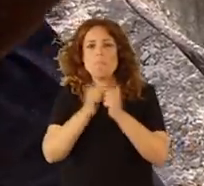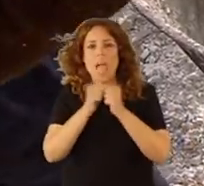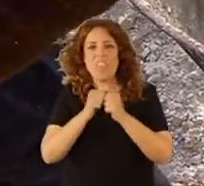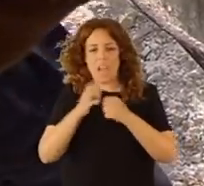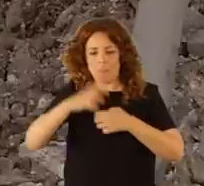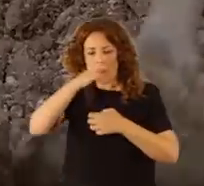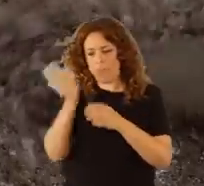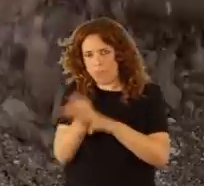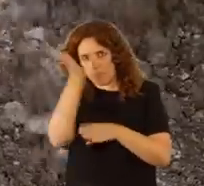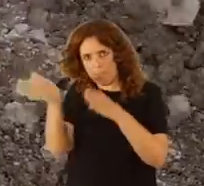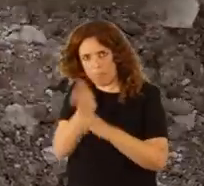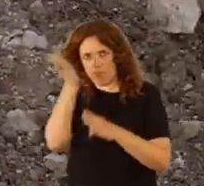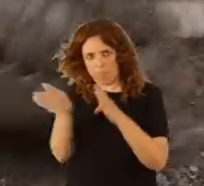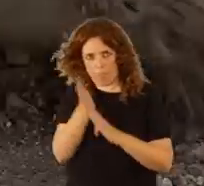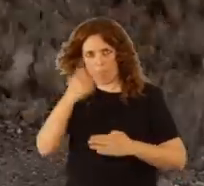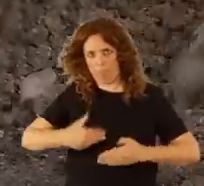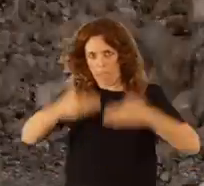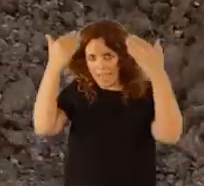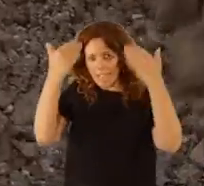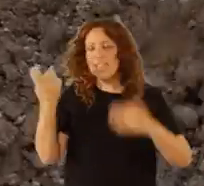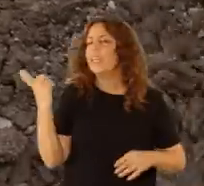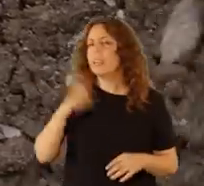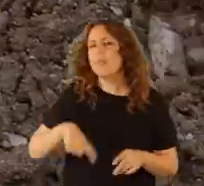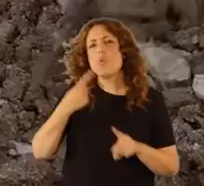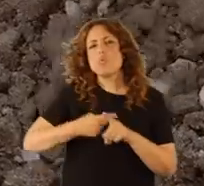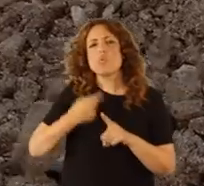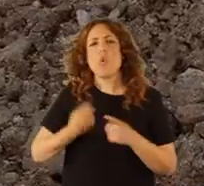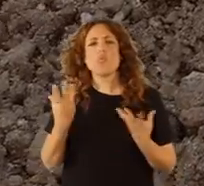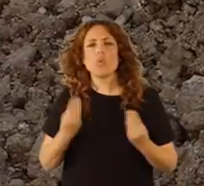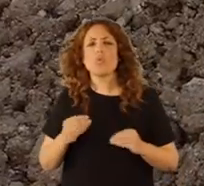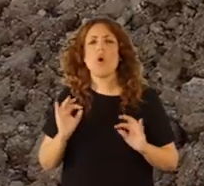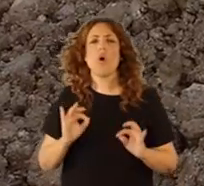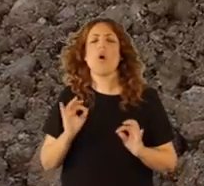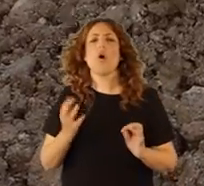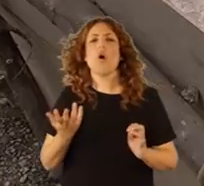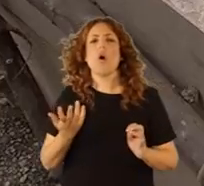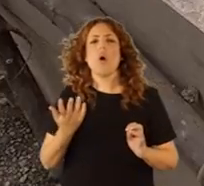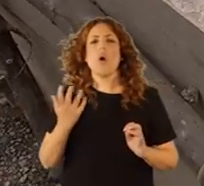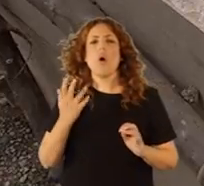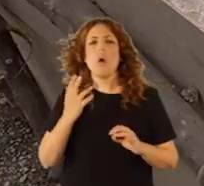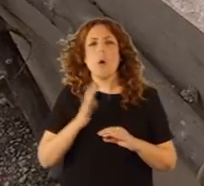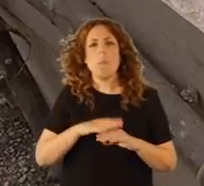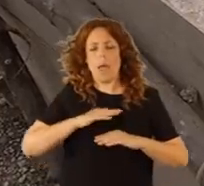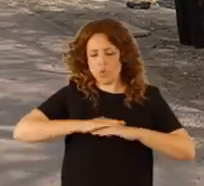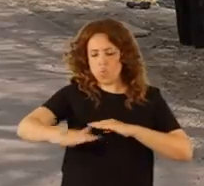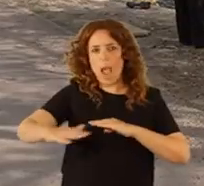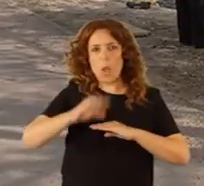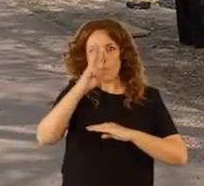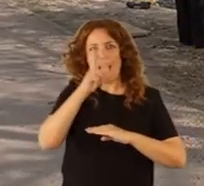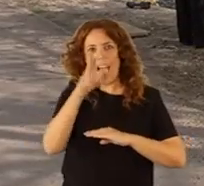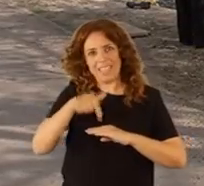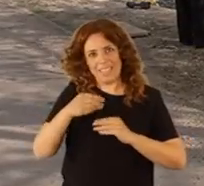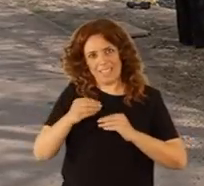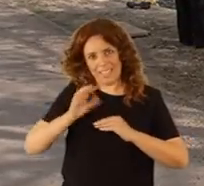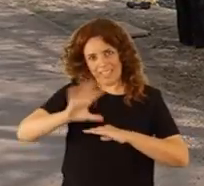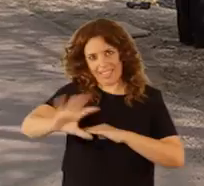unir piedras para hacer ese tipo de de paredes también se ha utilizado mucho para rectificar el pH del suelo